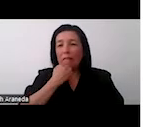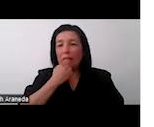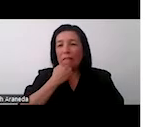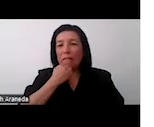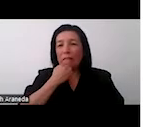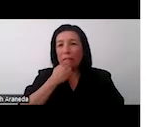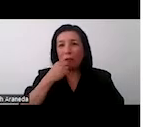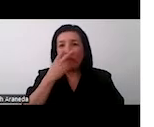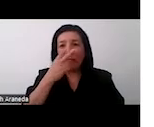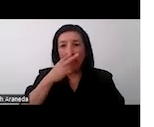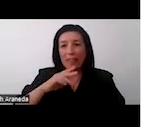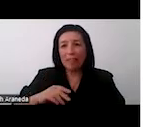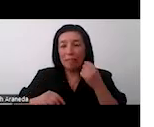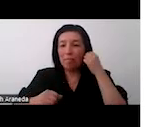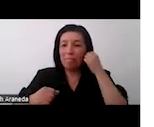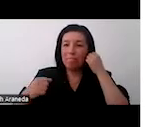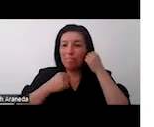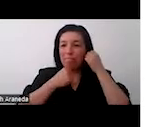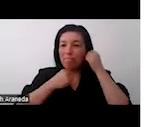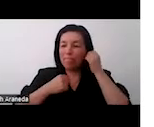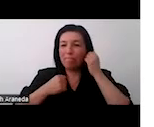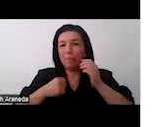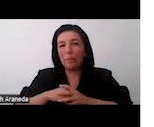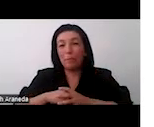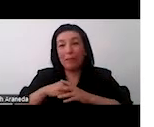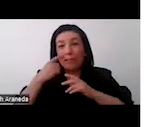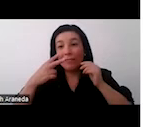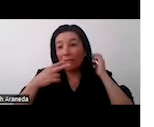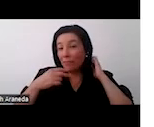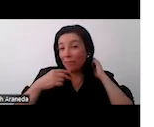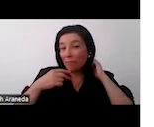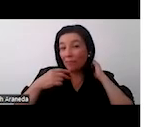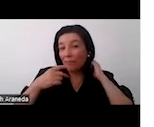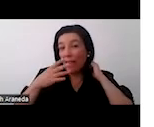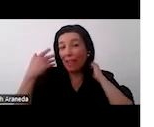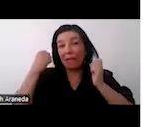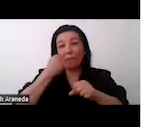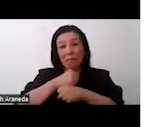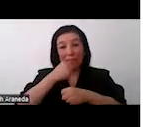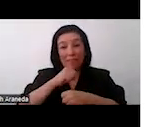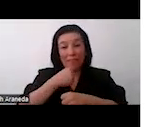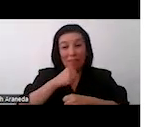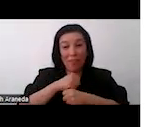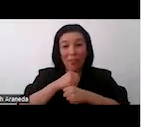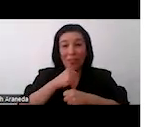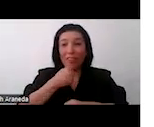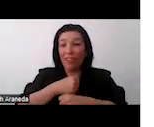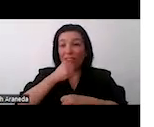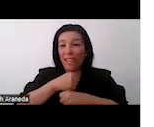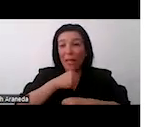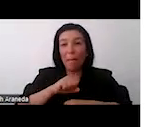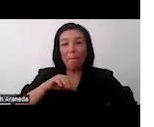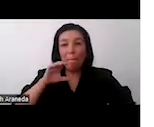no se ve la imagen, pucha. Bueno, hice algunos talleres en Perú donde